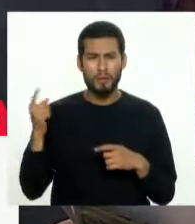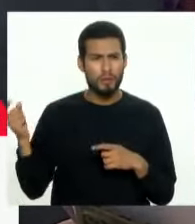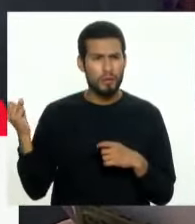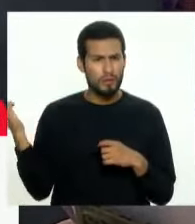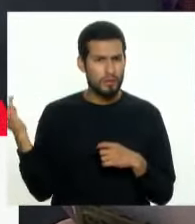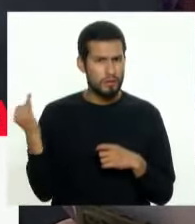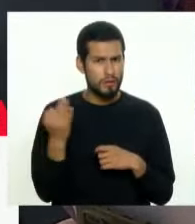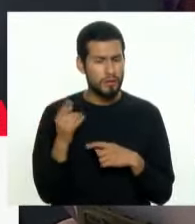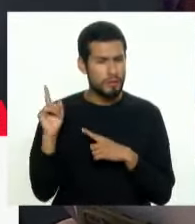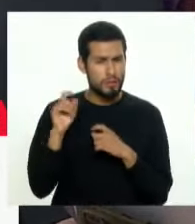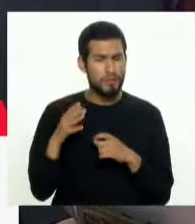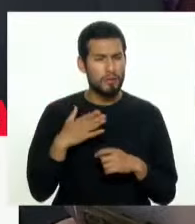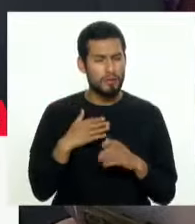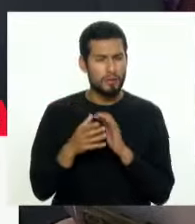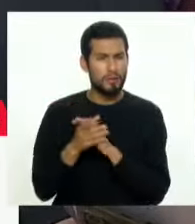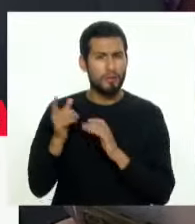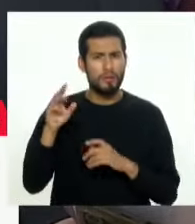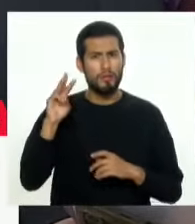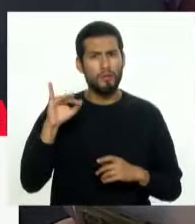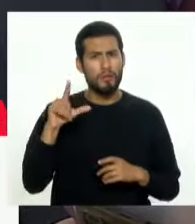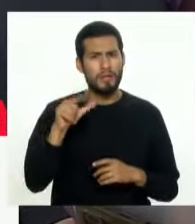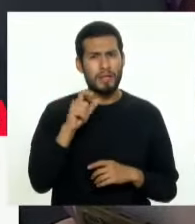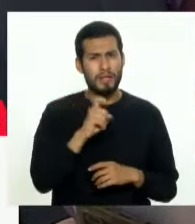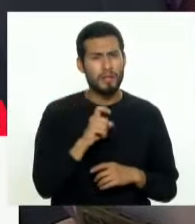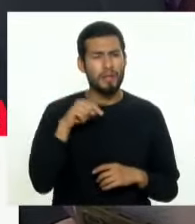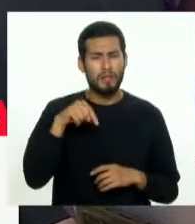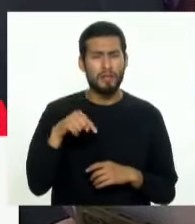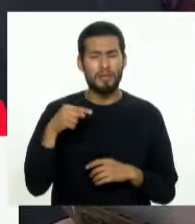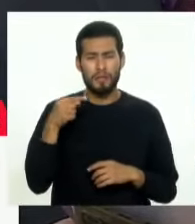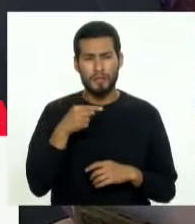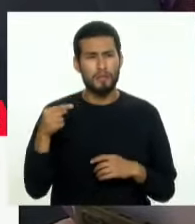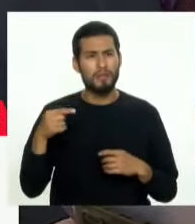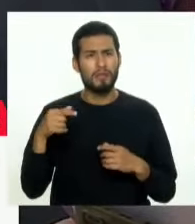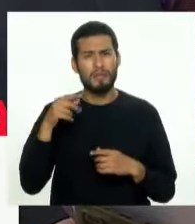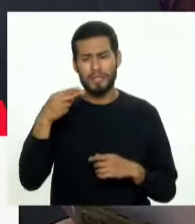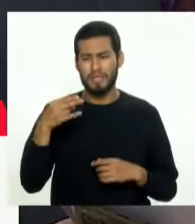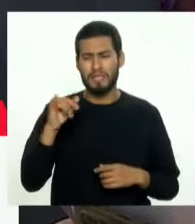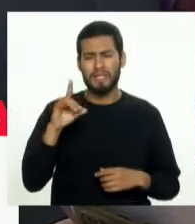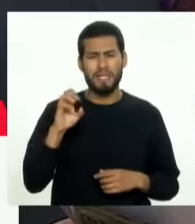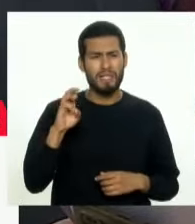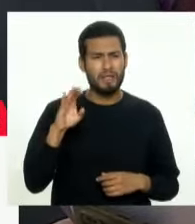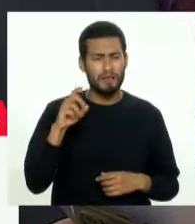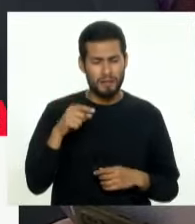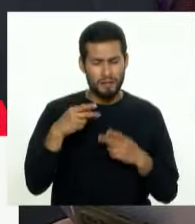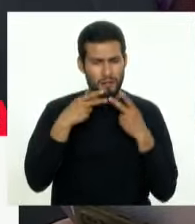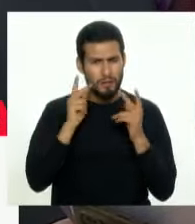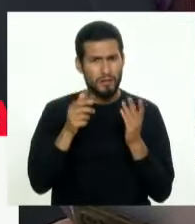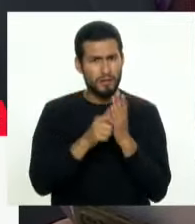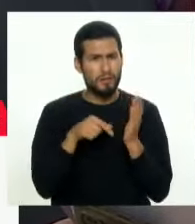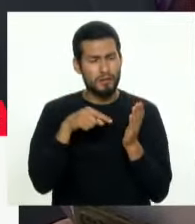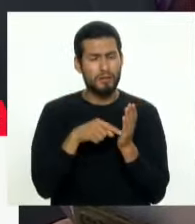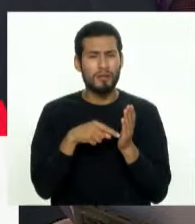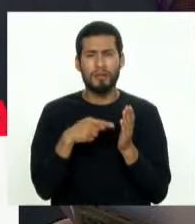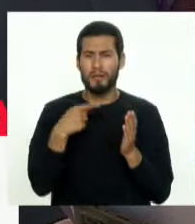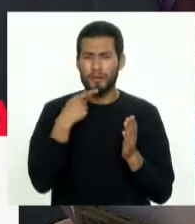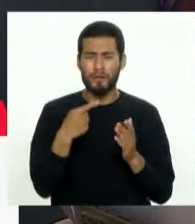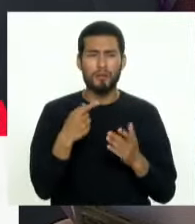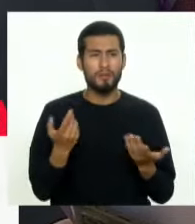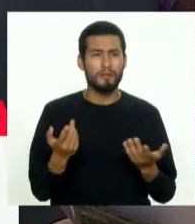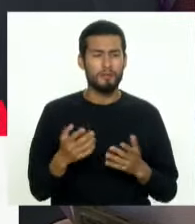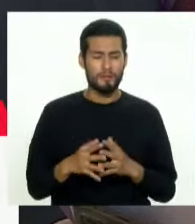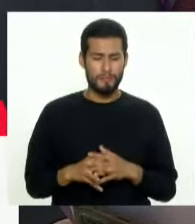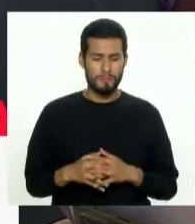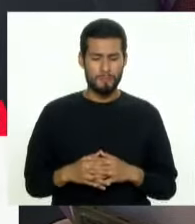retomando lo que preguntó el compañero de Willax, este semanario, Hildebrand, en sus 13, además, en este informe recoge que,